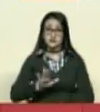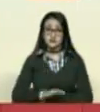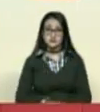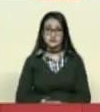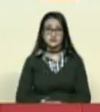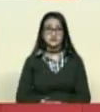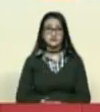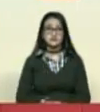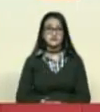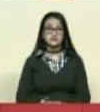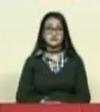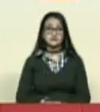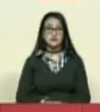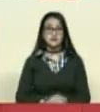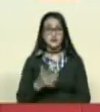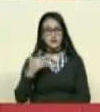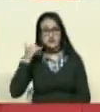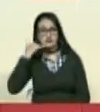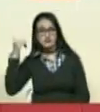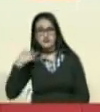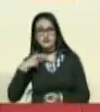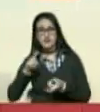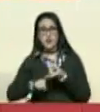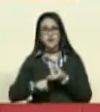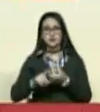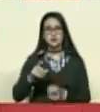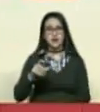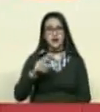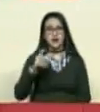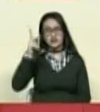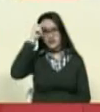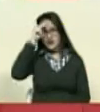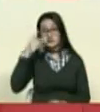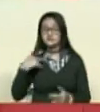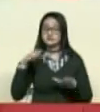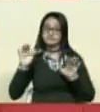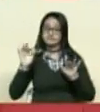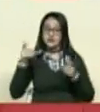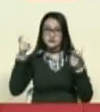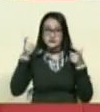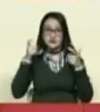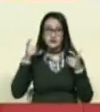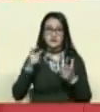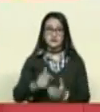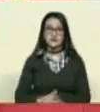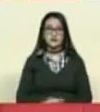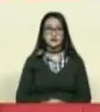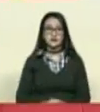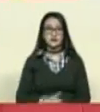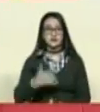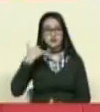Y nos transmitió. Luego yo le pasé el teléfono a Silvia, a Tarek. Nos despedimos del comandante Chávez.